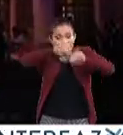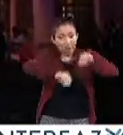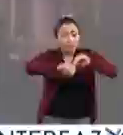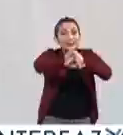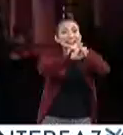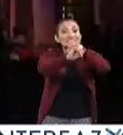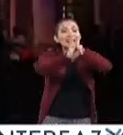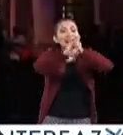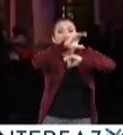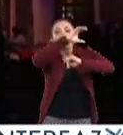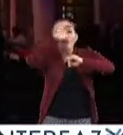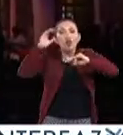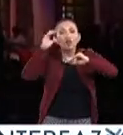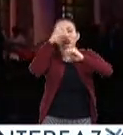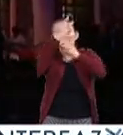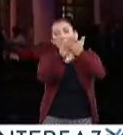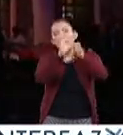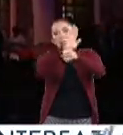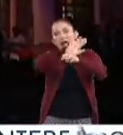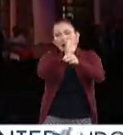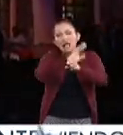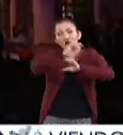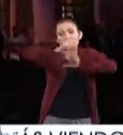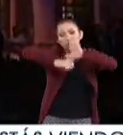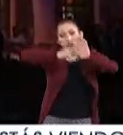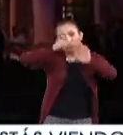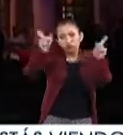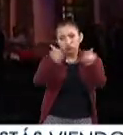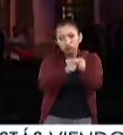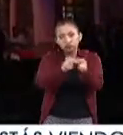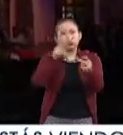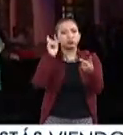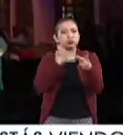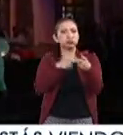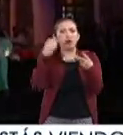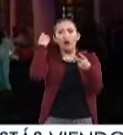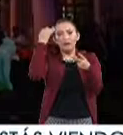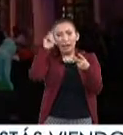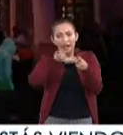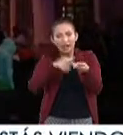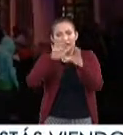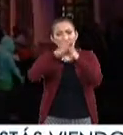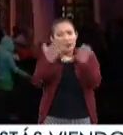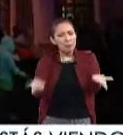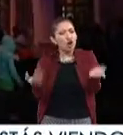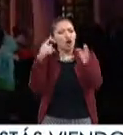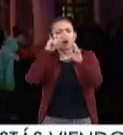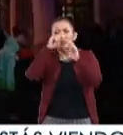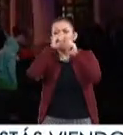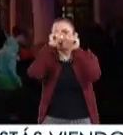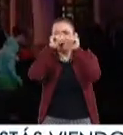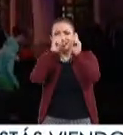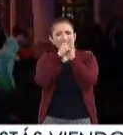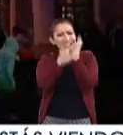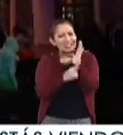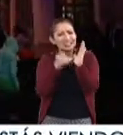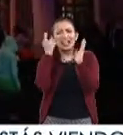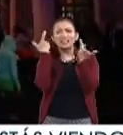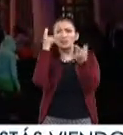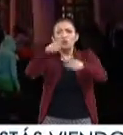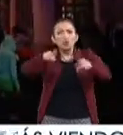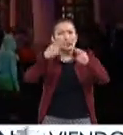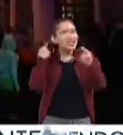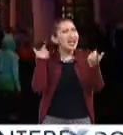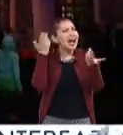expresión digital. Aquí puedes encontrar películas, cortometrajes, conferencias, libros, tesis, tracks